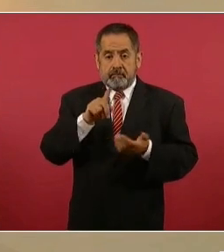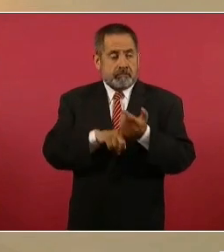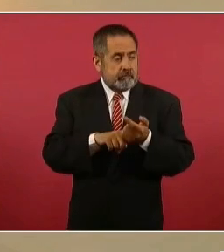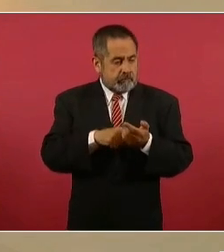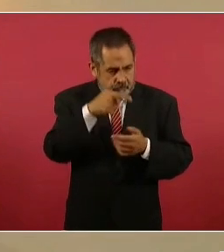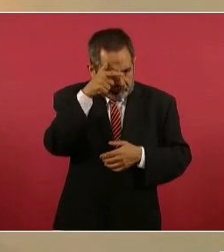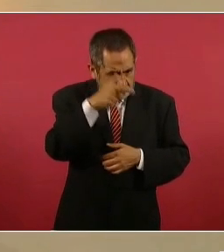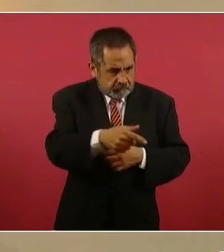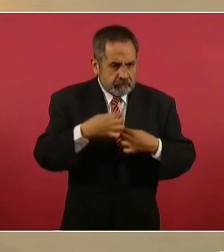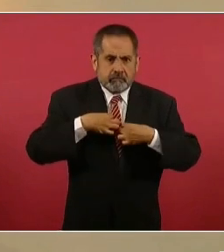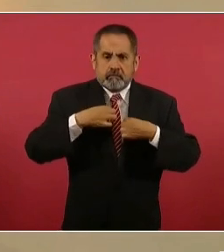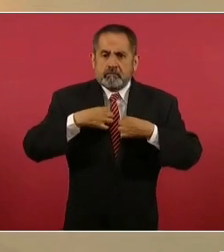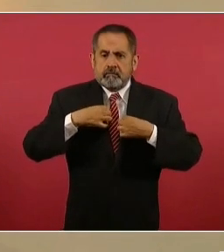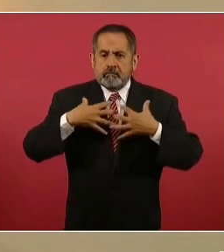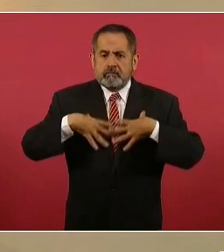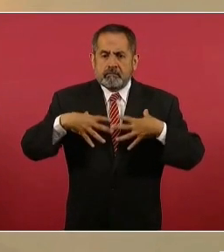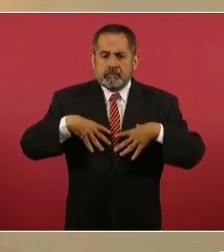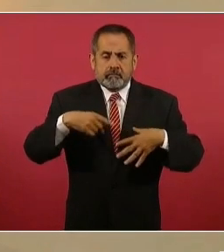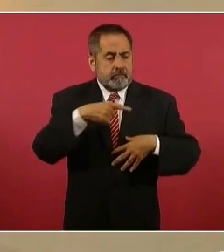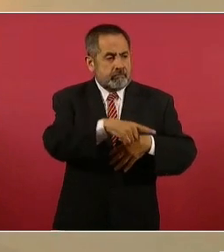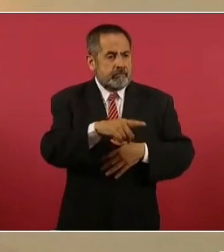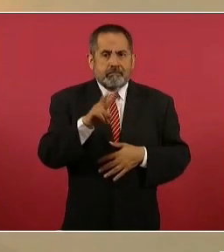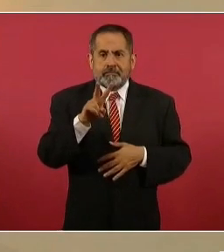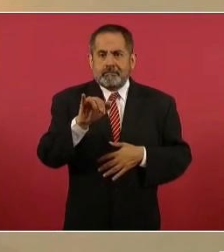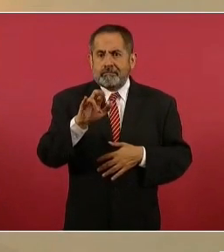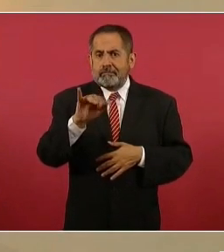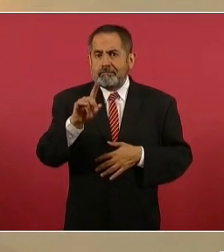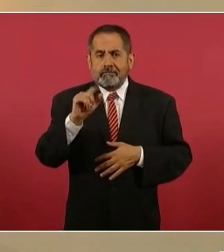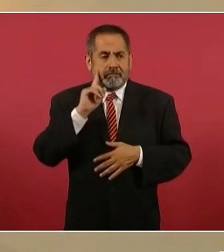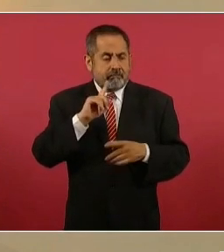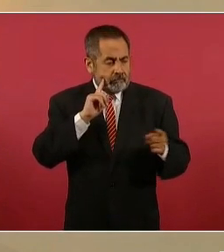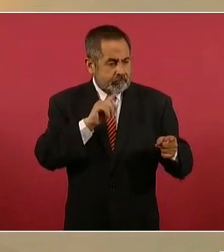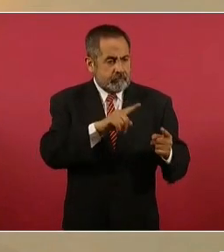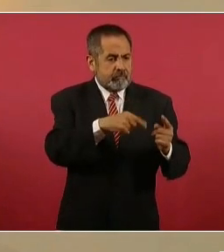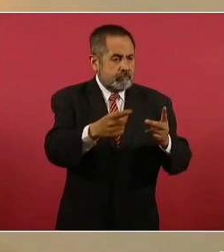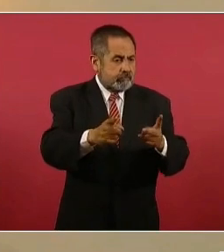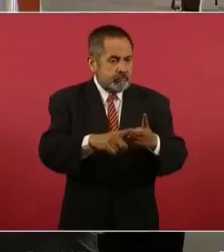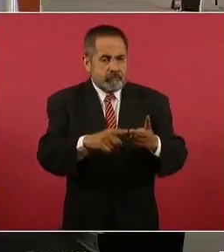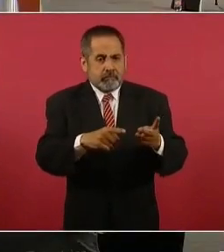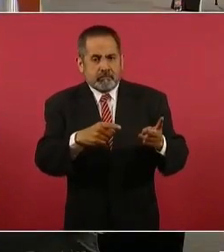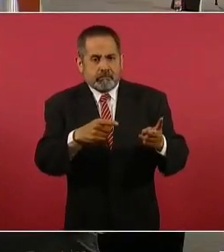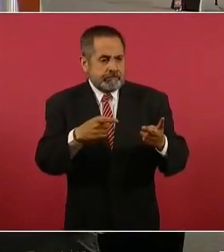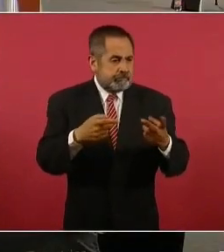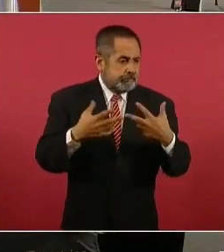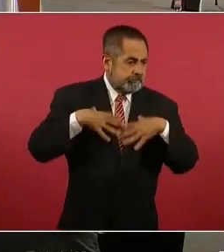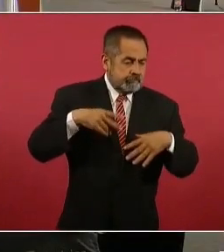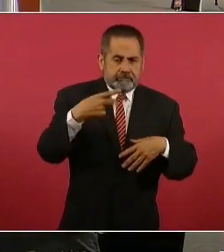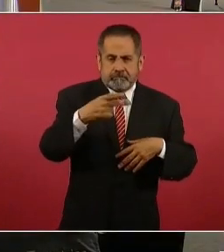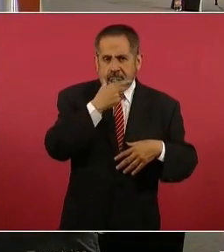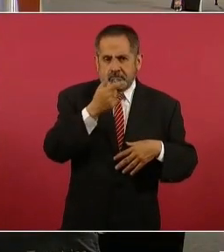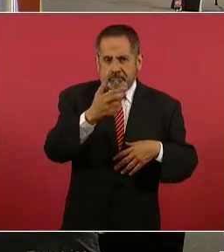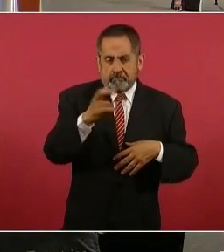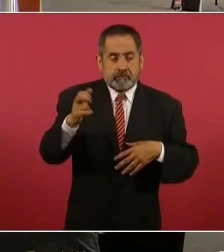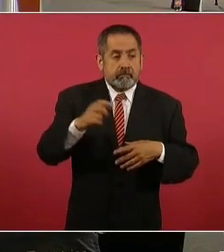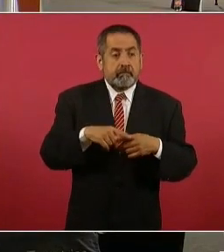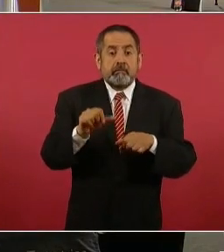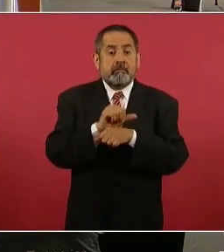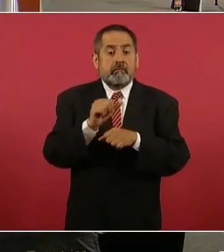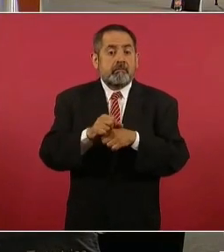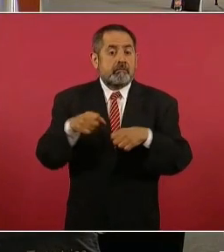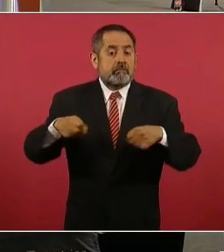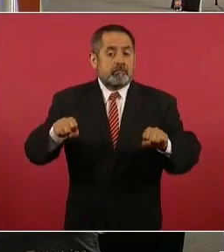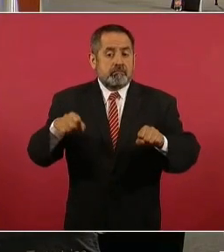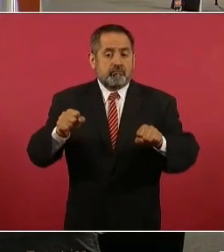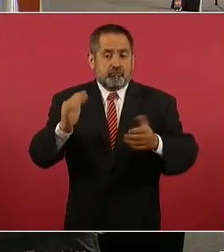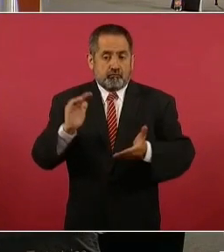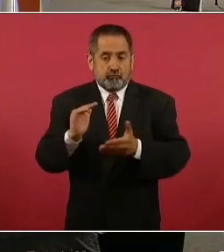vestimenta de viridiana y la que portaba el presunto responsable de los hechos así como la motoneta y